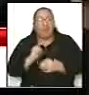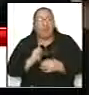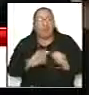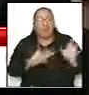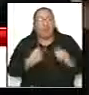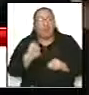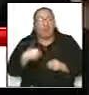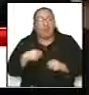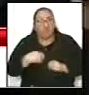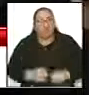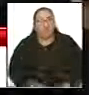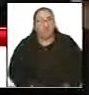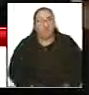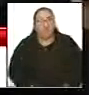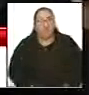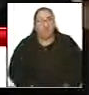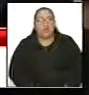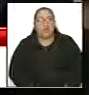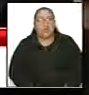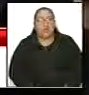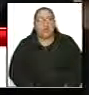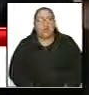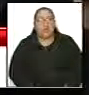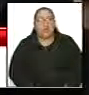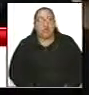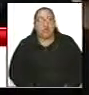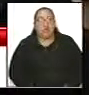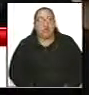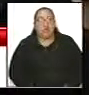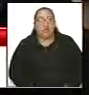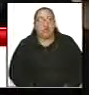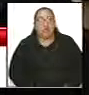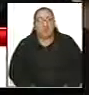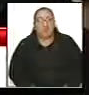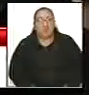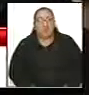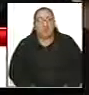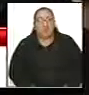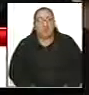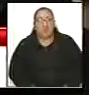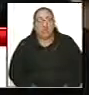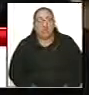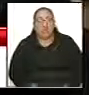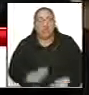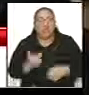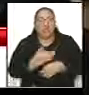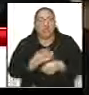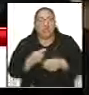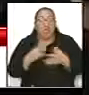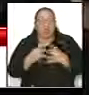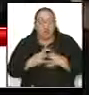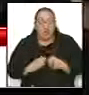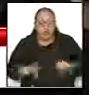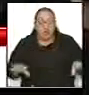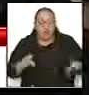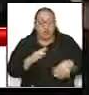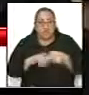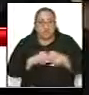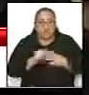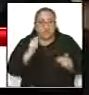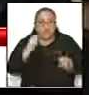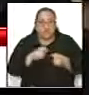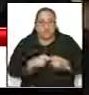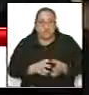1.800 municipios. Entonces, cualquier tipo de iniciativa que se quiera desplegar para poder